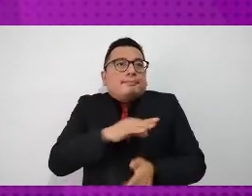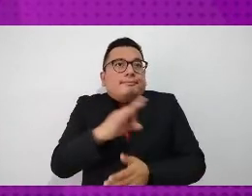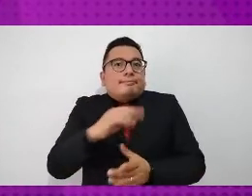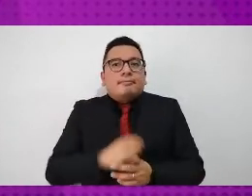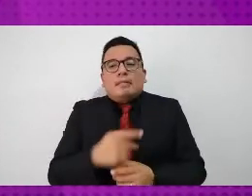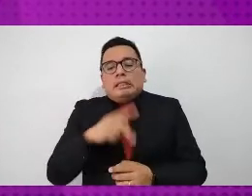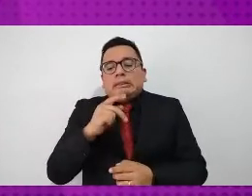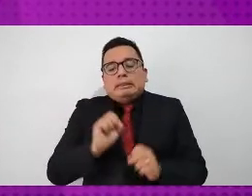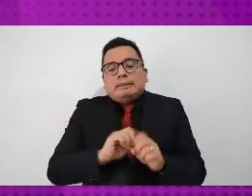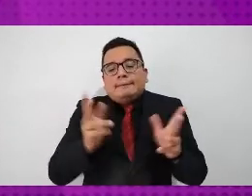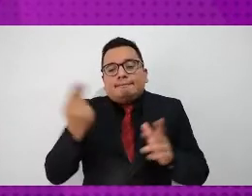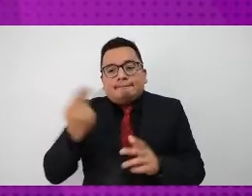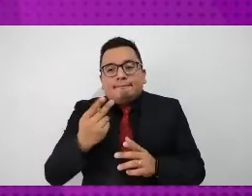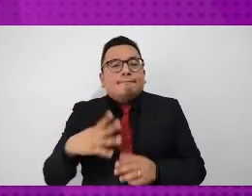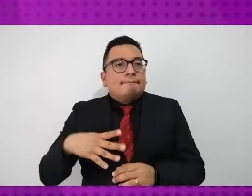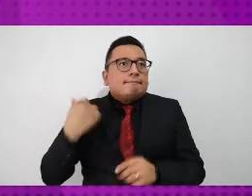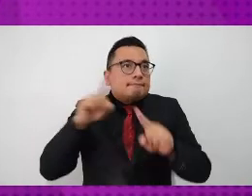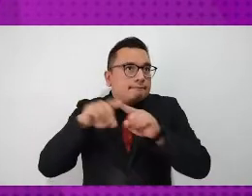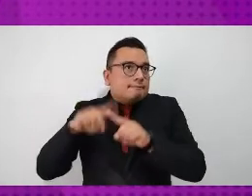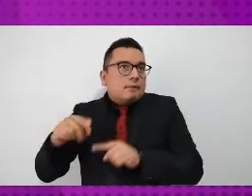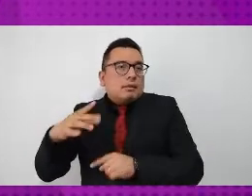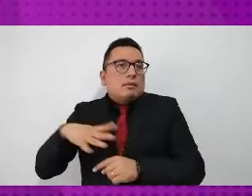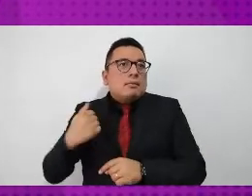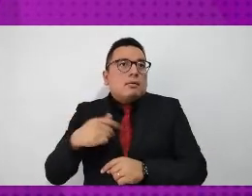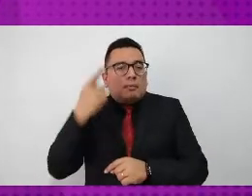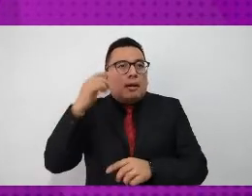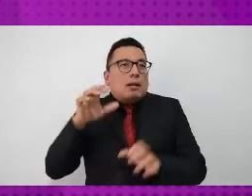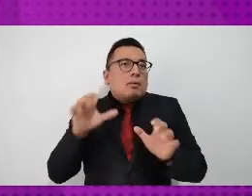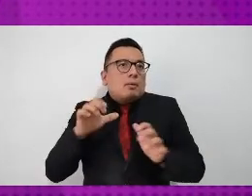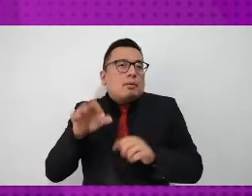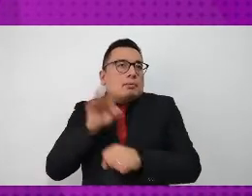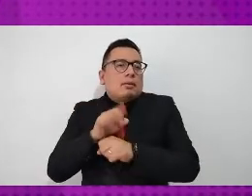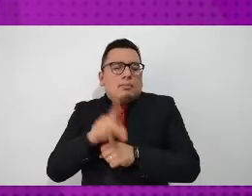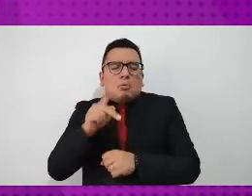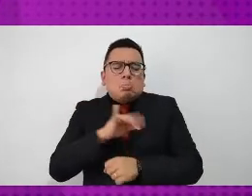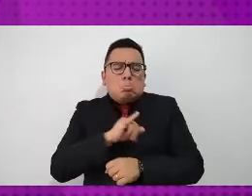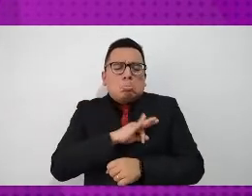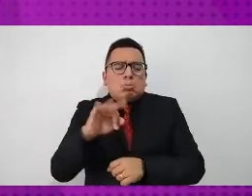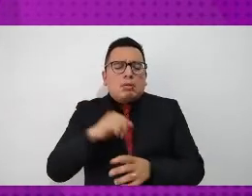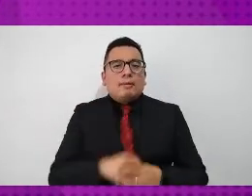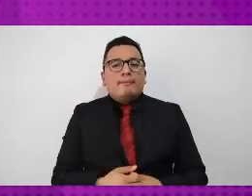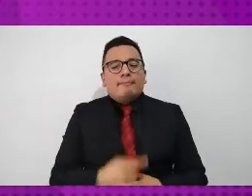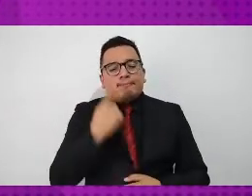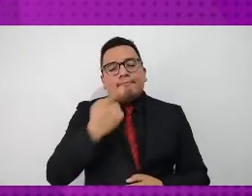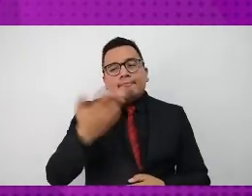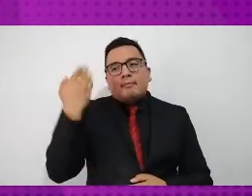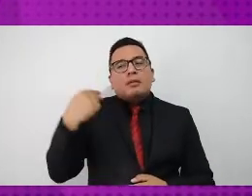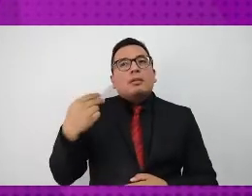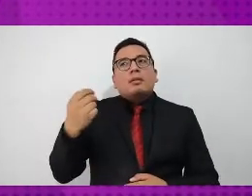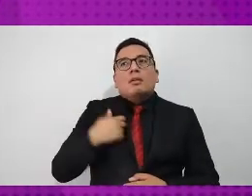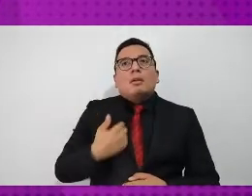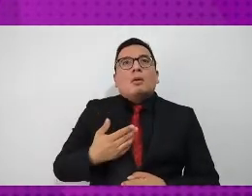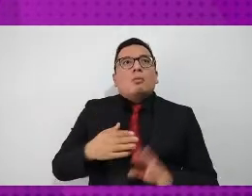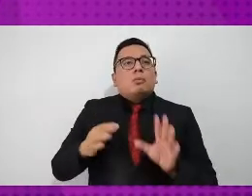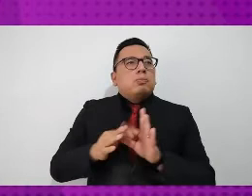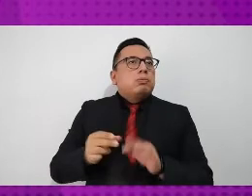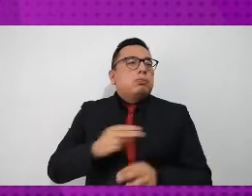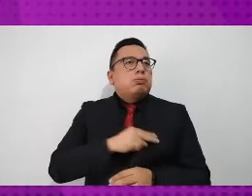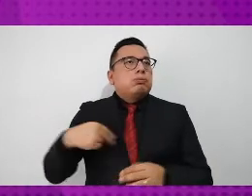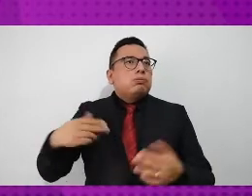obviamente trabajar diferentes mecanismos de seguridad pero claramente es posible yo yo yo una plática decía le